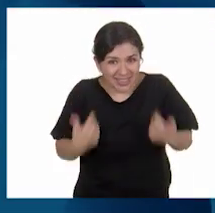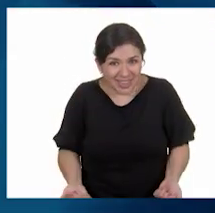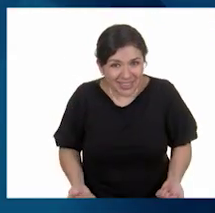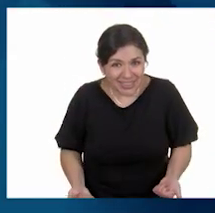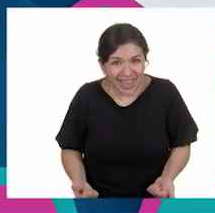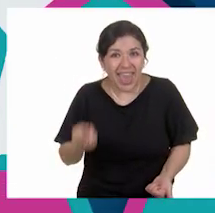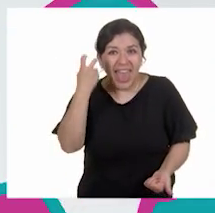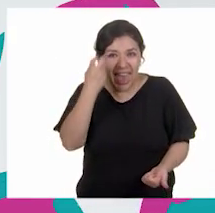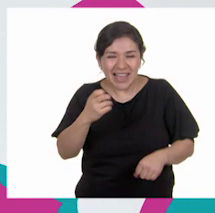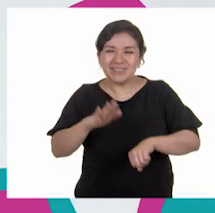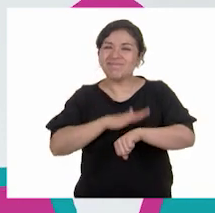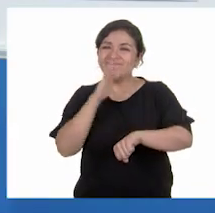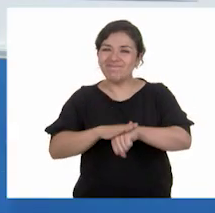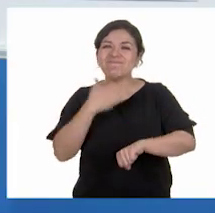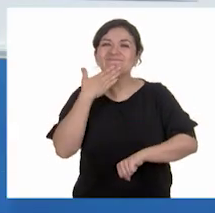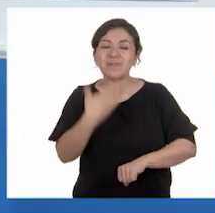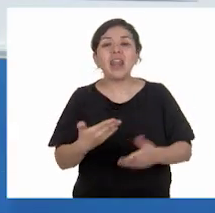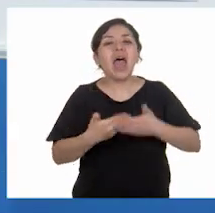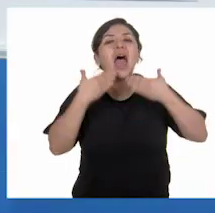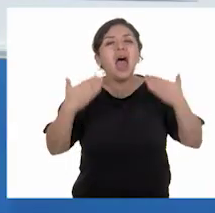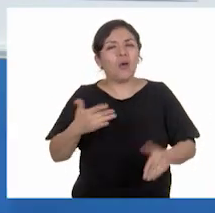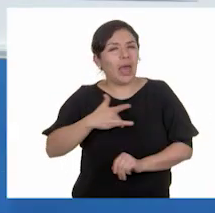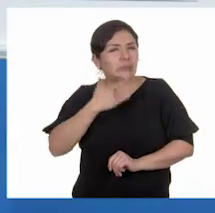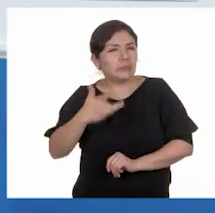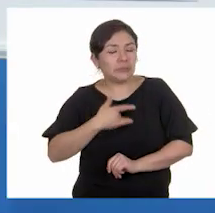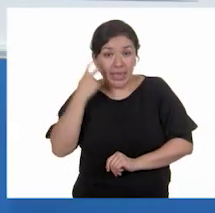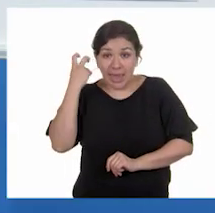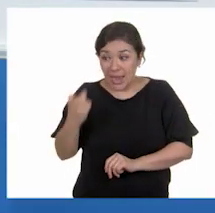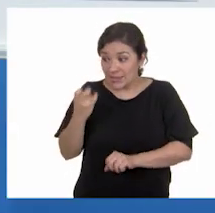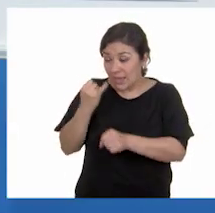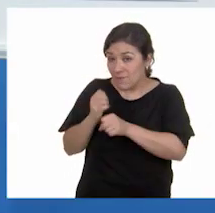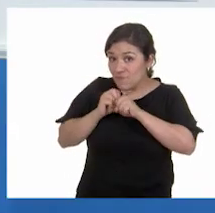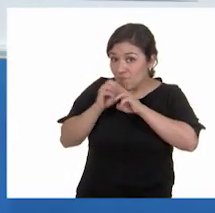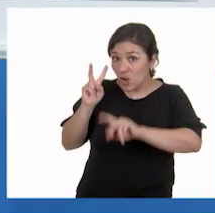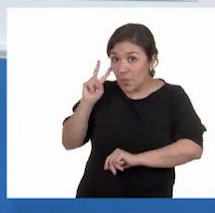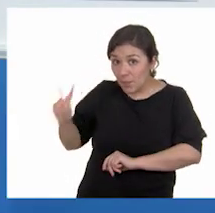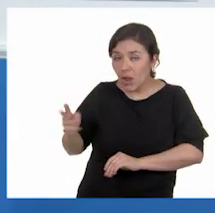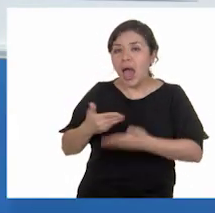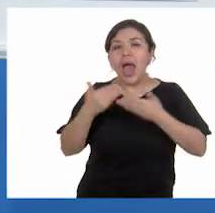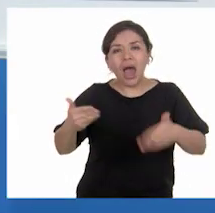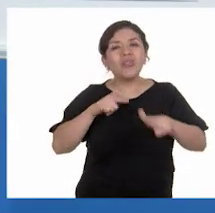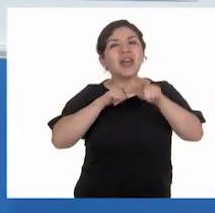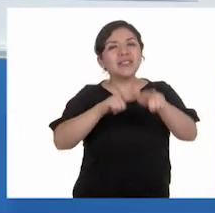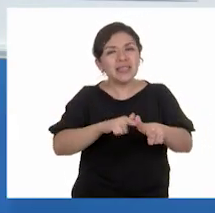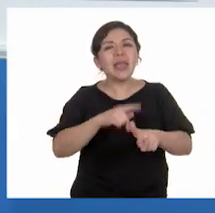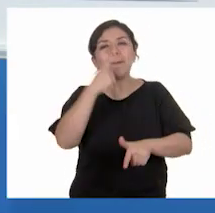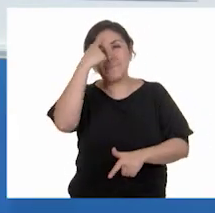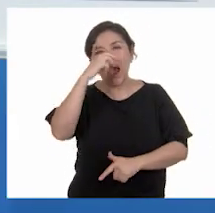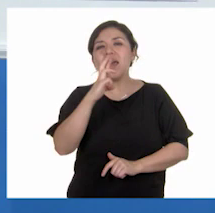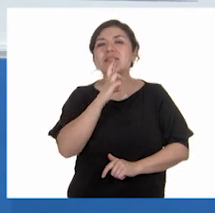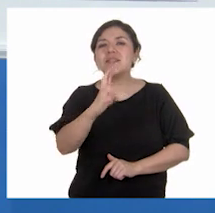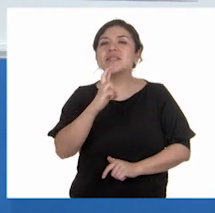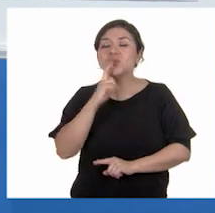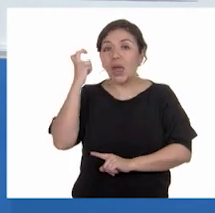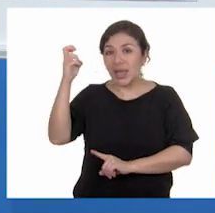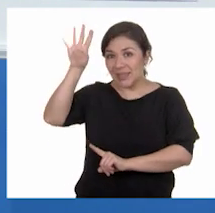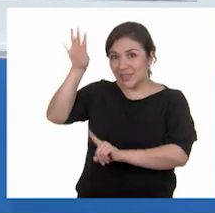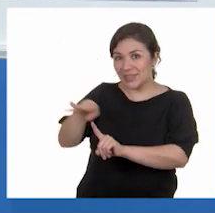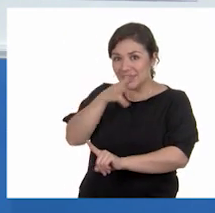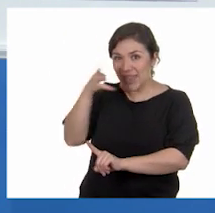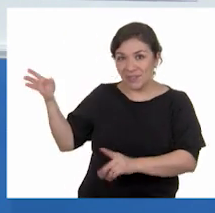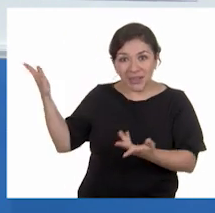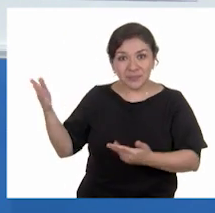Excelente, maestra. Ahora, ¿qué les parece si con esta información continuamos resolviendo esta tabla?